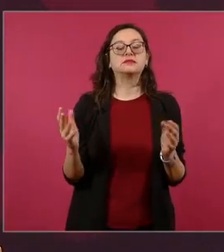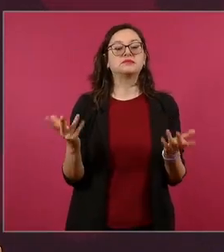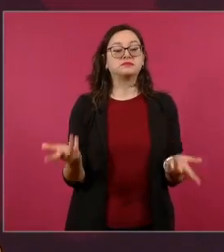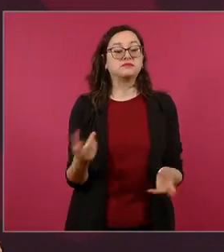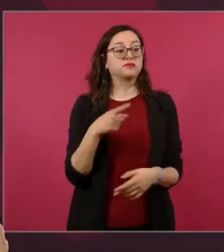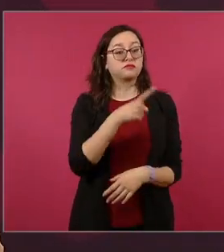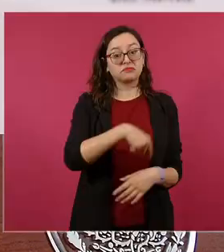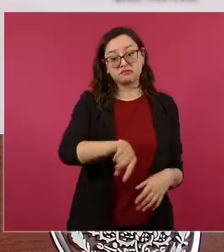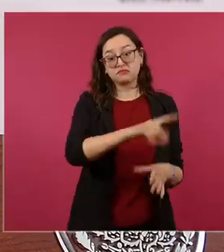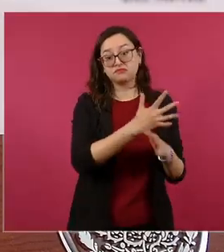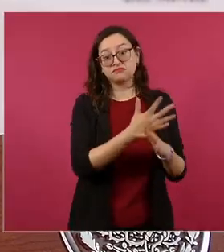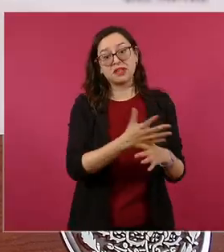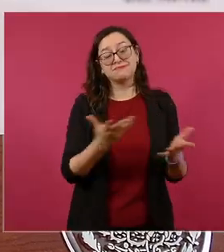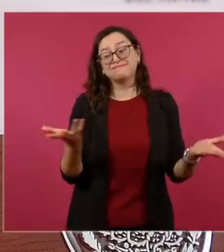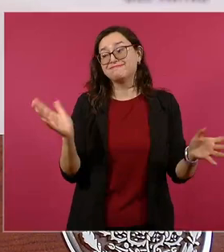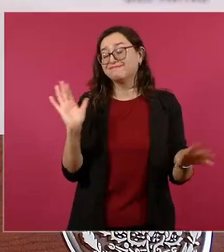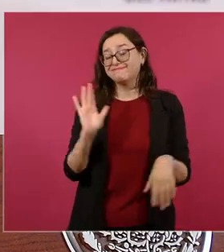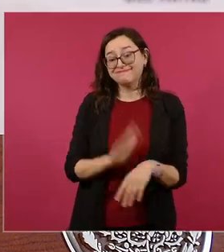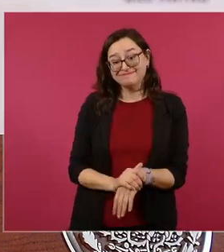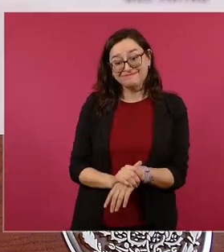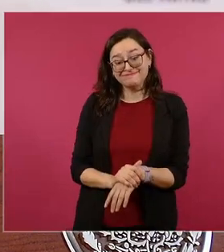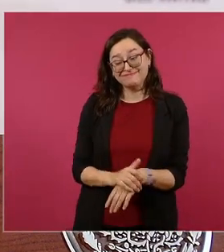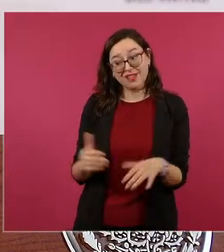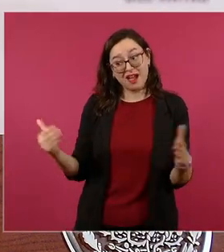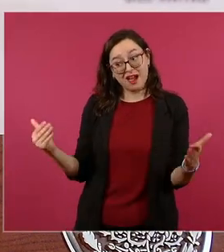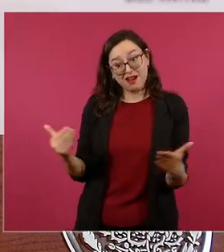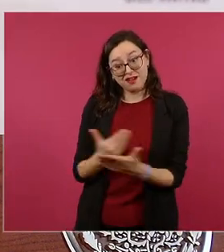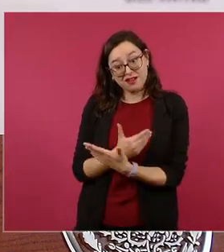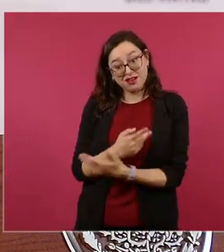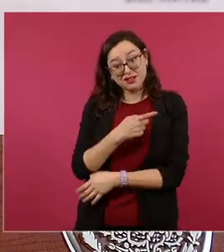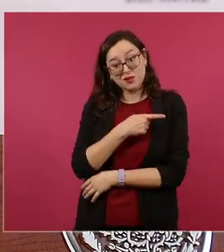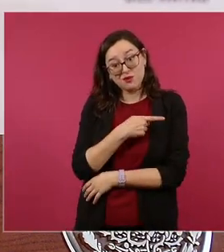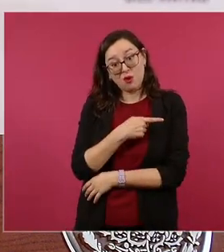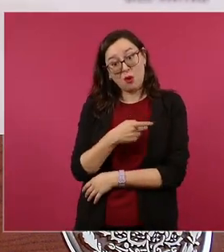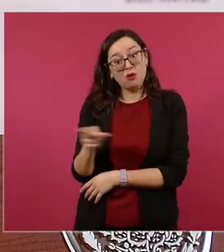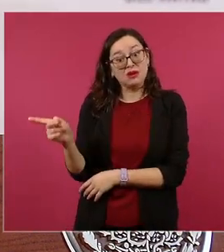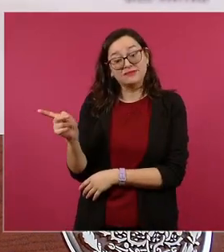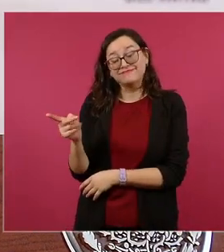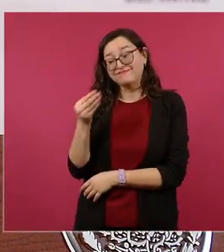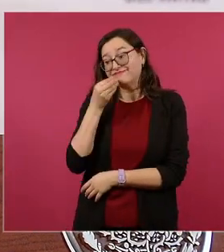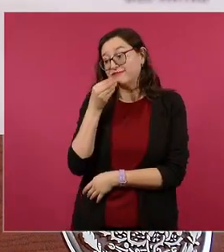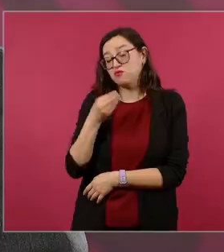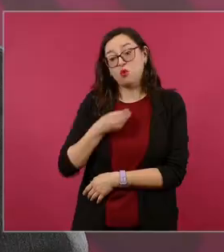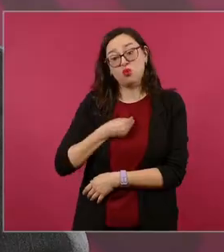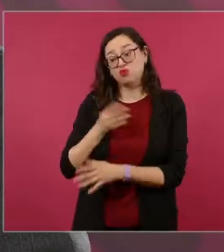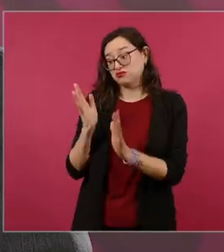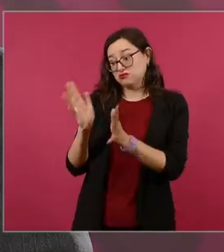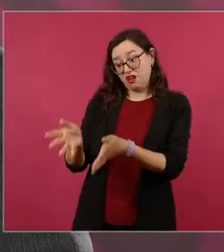nace pobre está condenado a morir pobre.